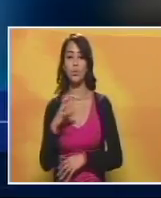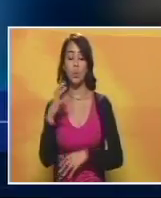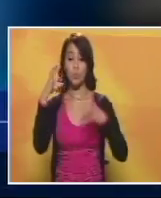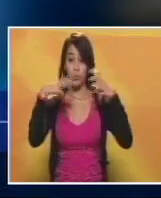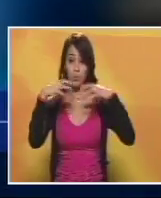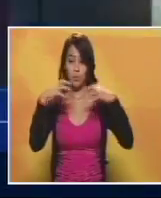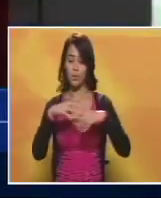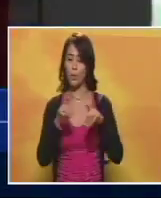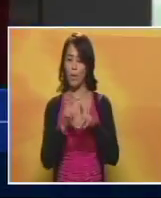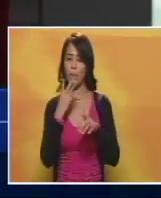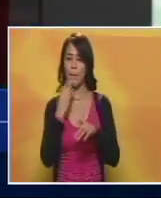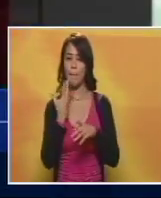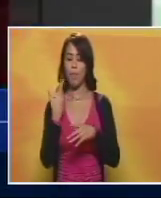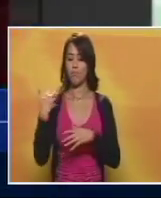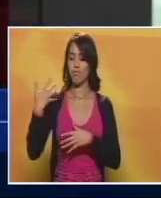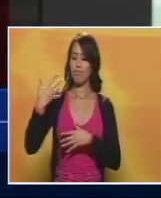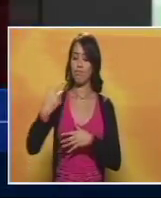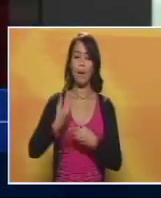de la justicia.